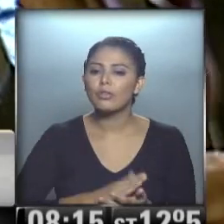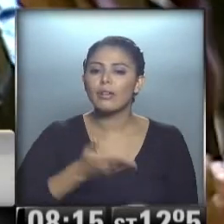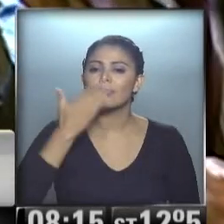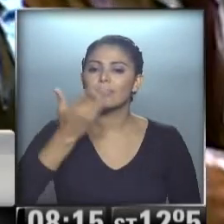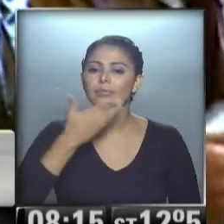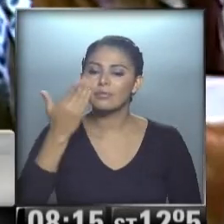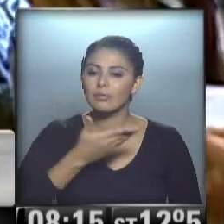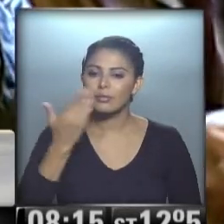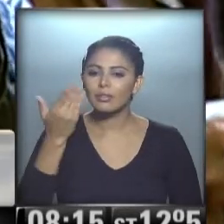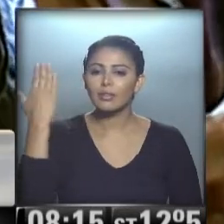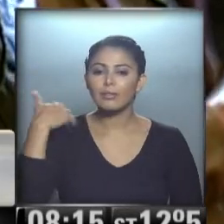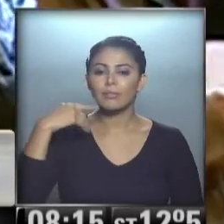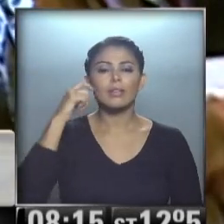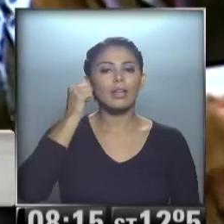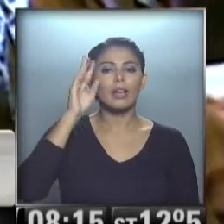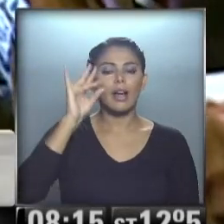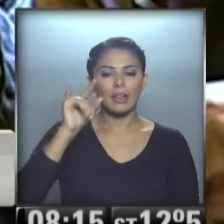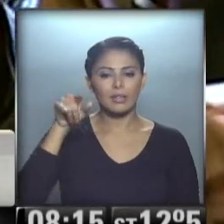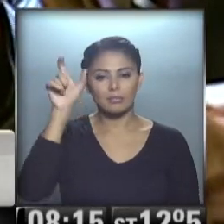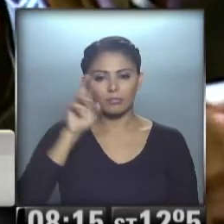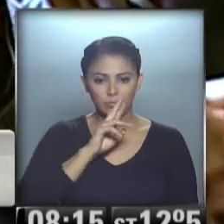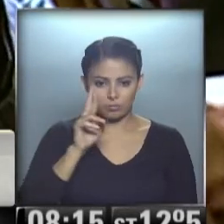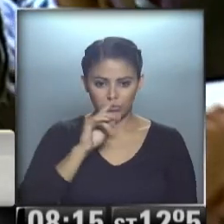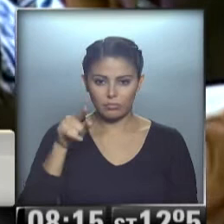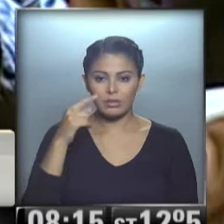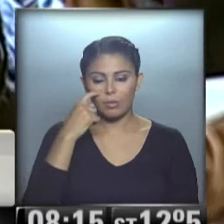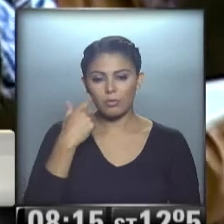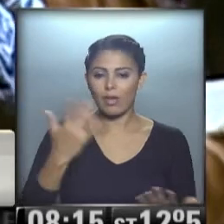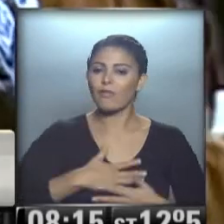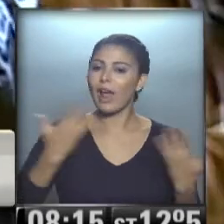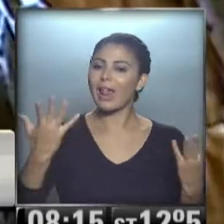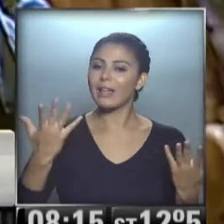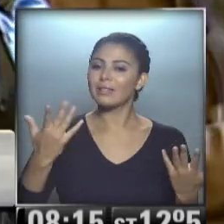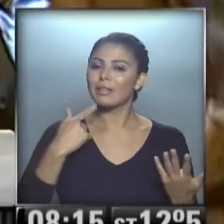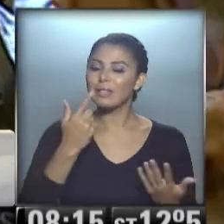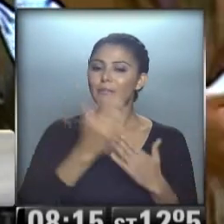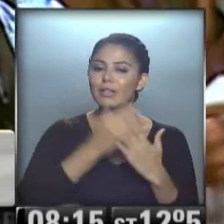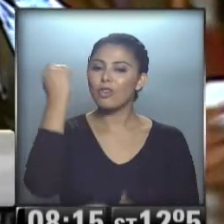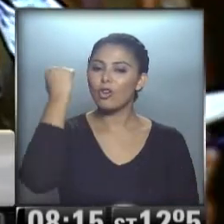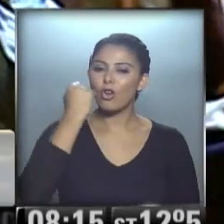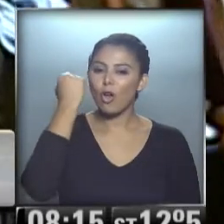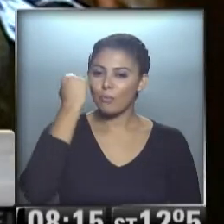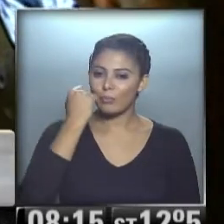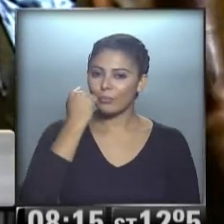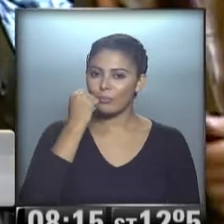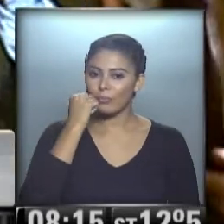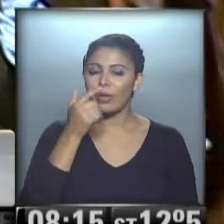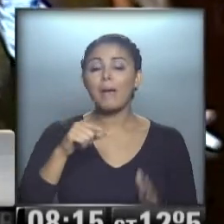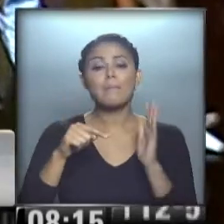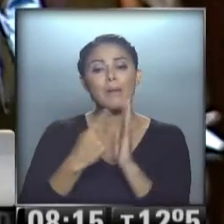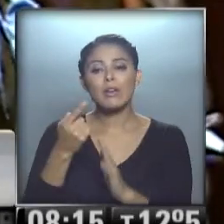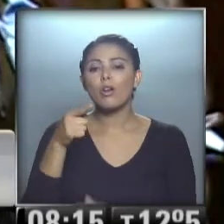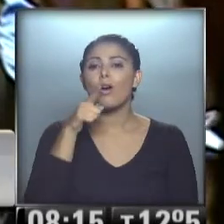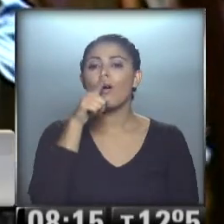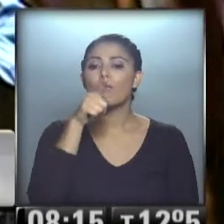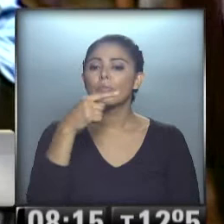de Christine Lagarde, que de alguna manera se mostró feliz por la presencia del ministro de Economía, Kicillof, pero le contestó usted en una